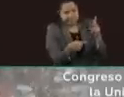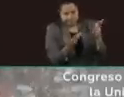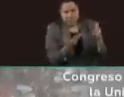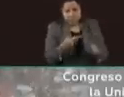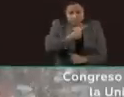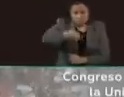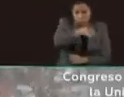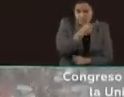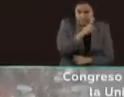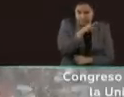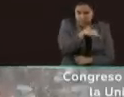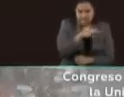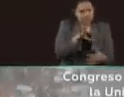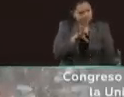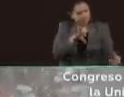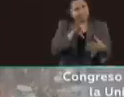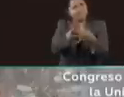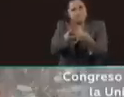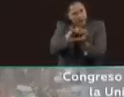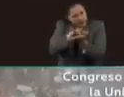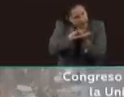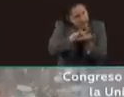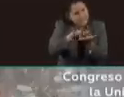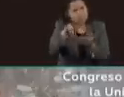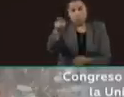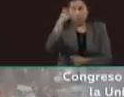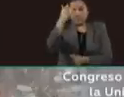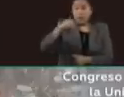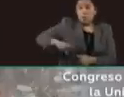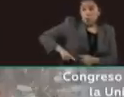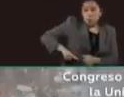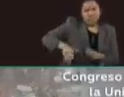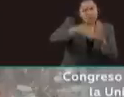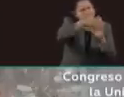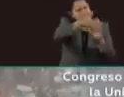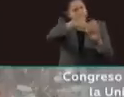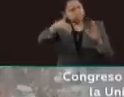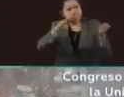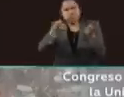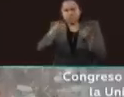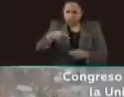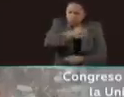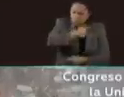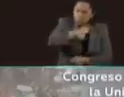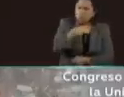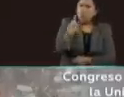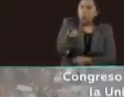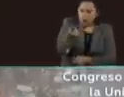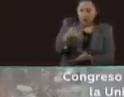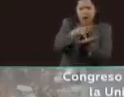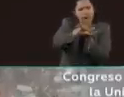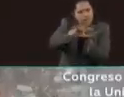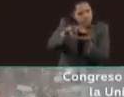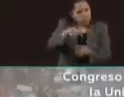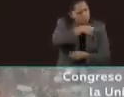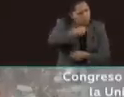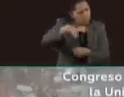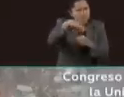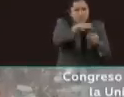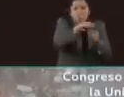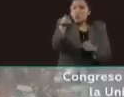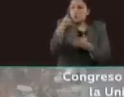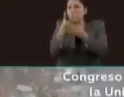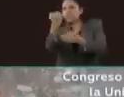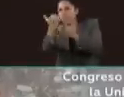total de apoyarla y respaldarla durante todo su gobierno. Cuenta con los votos de las y las legisladoras verdes para todos